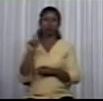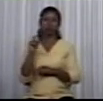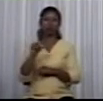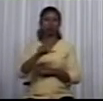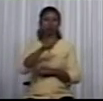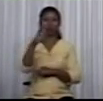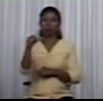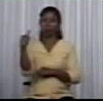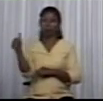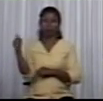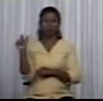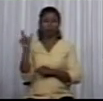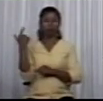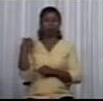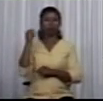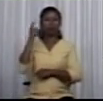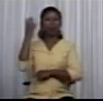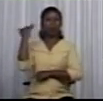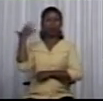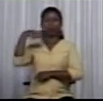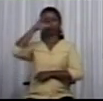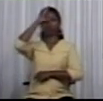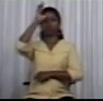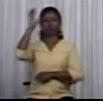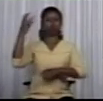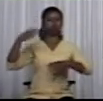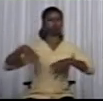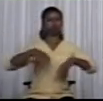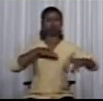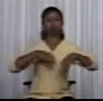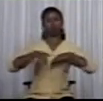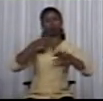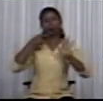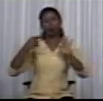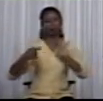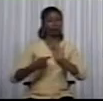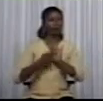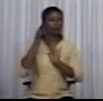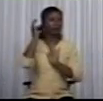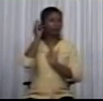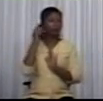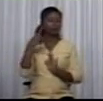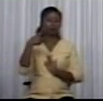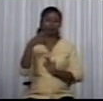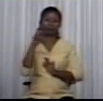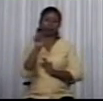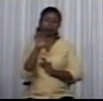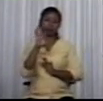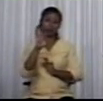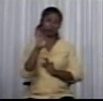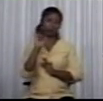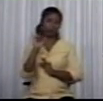para otros gestores, activistas culturales, por ejemplo, para Petita Palma,